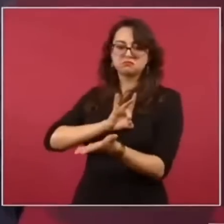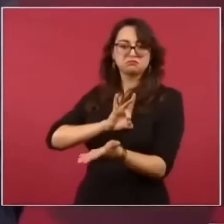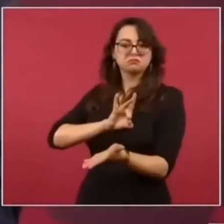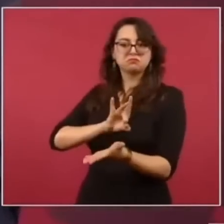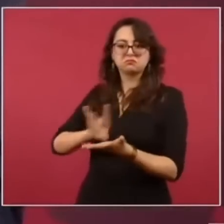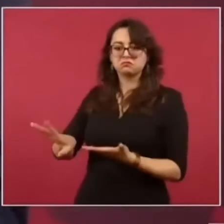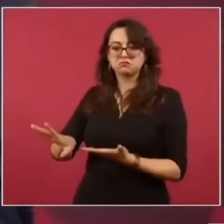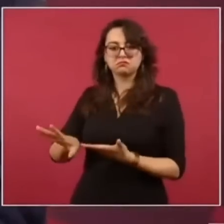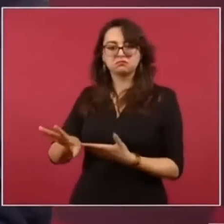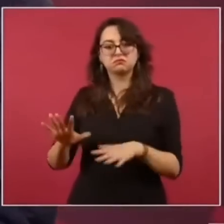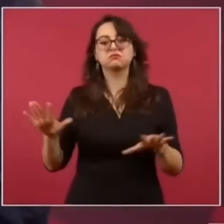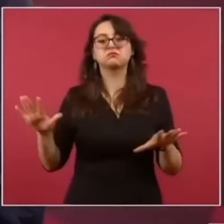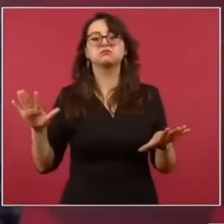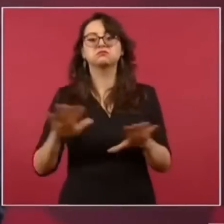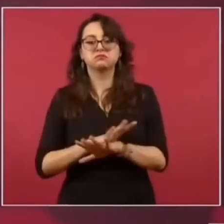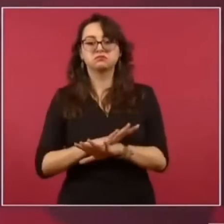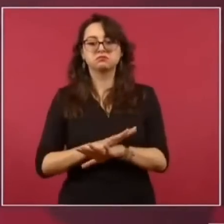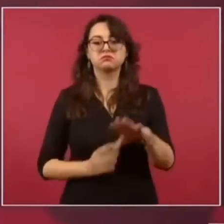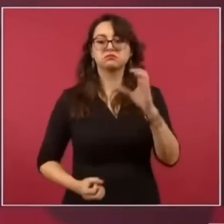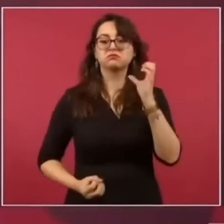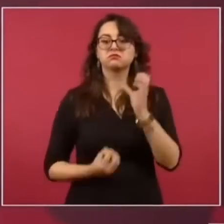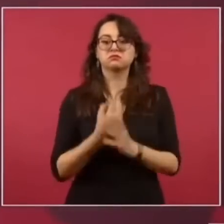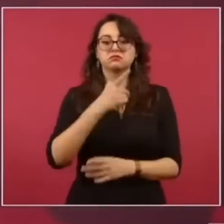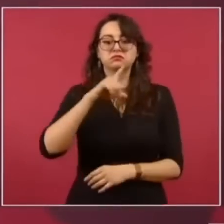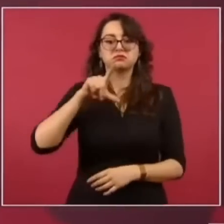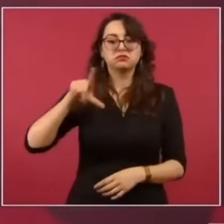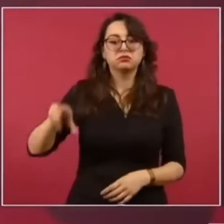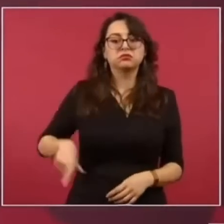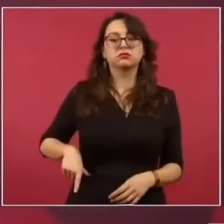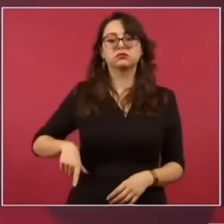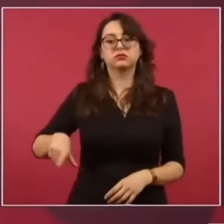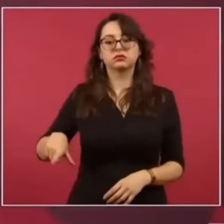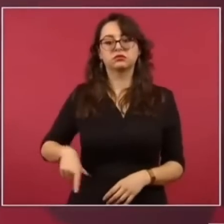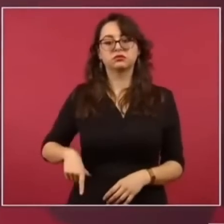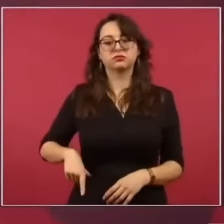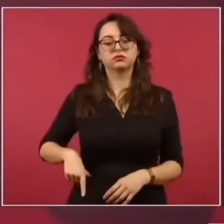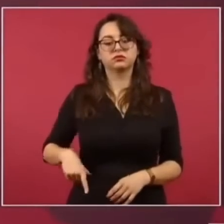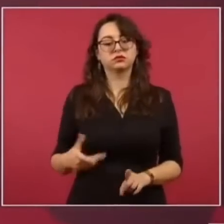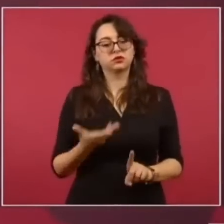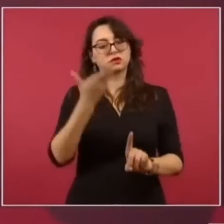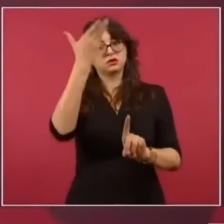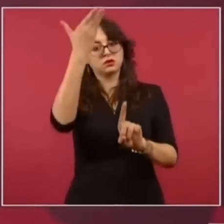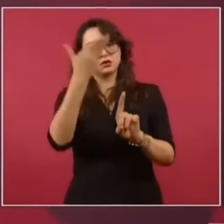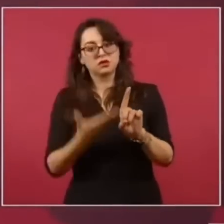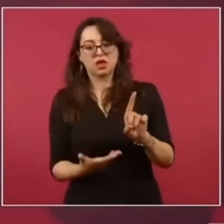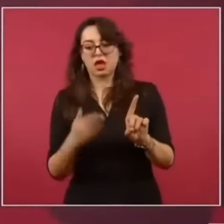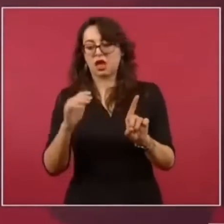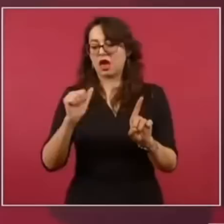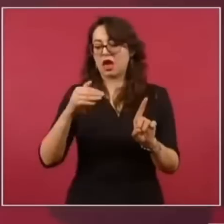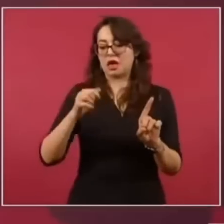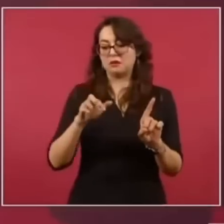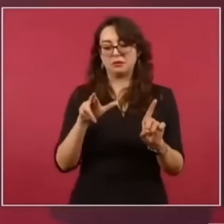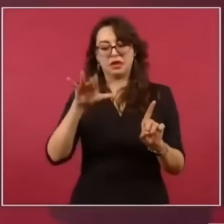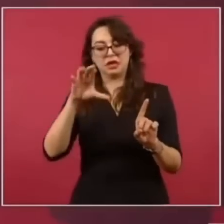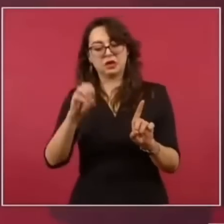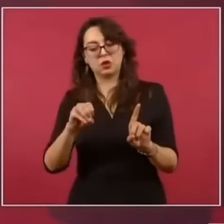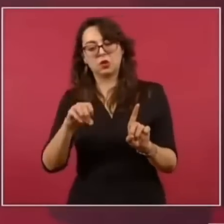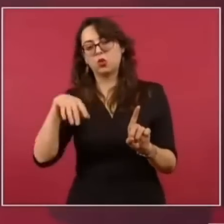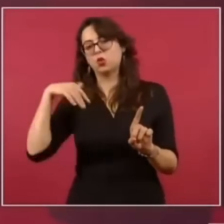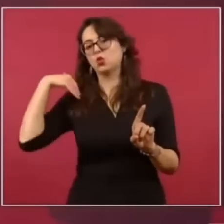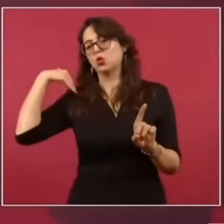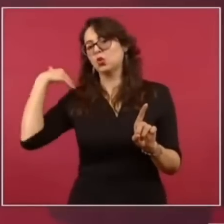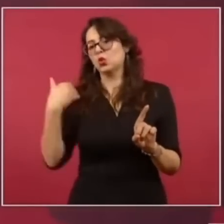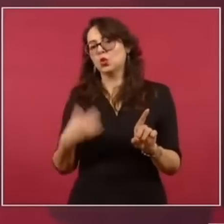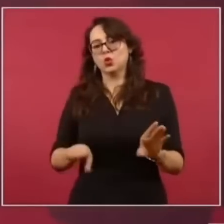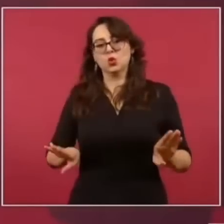Porque es un cambio el tener un gobernador como Américo Villarreal. Un hombre